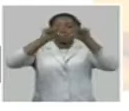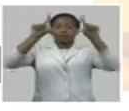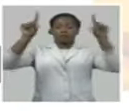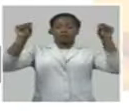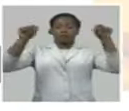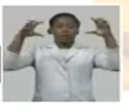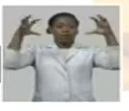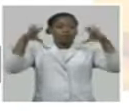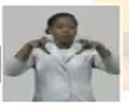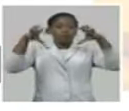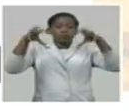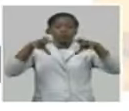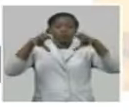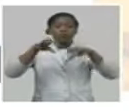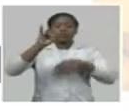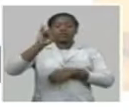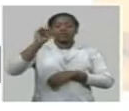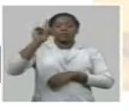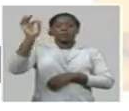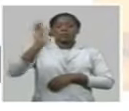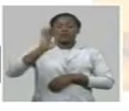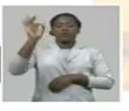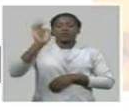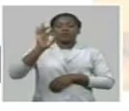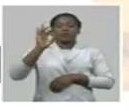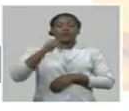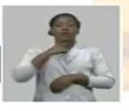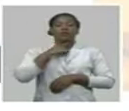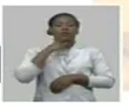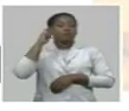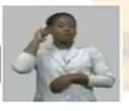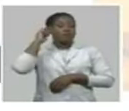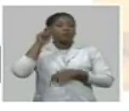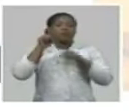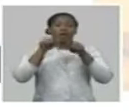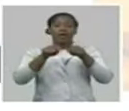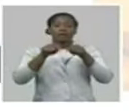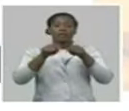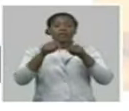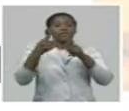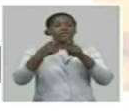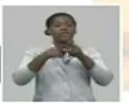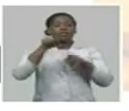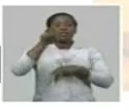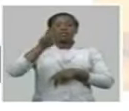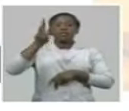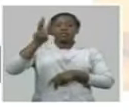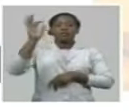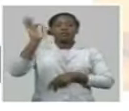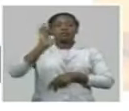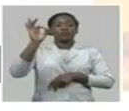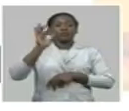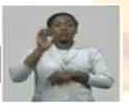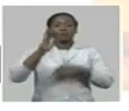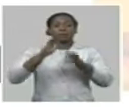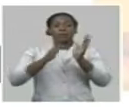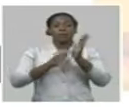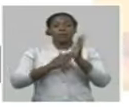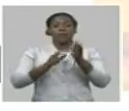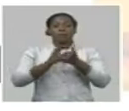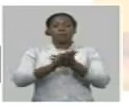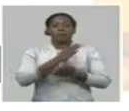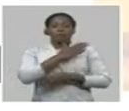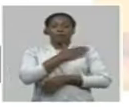llovido el 61 por ciento en enero y febrero y sólo un 13% en lo que va de más los pronósticos